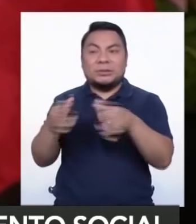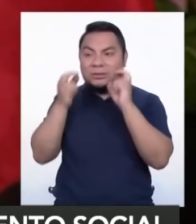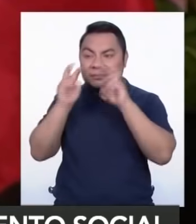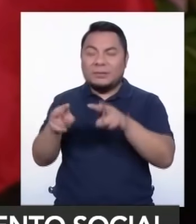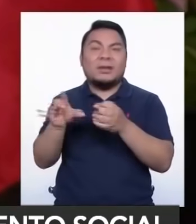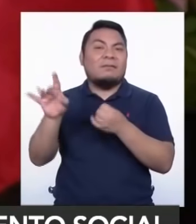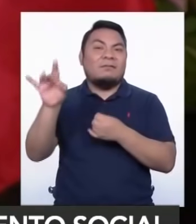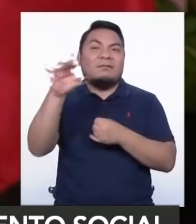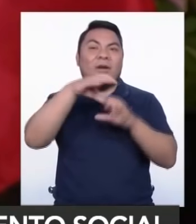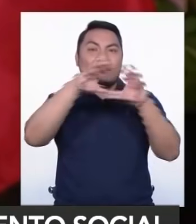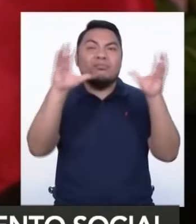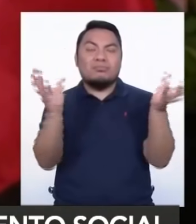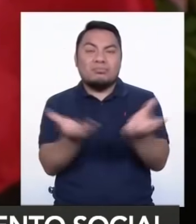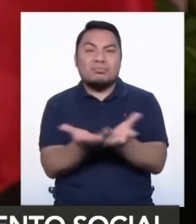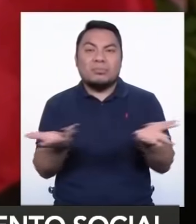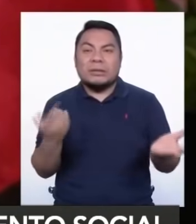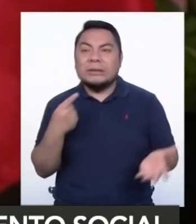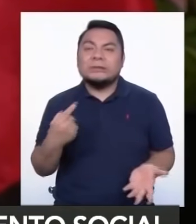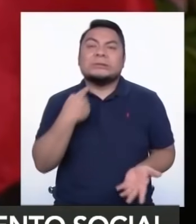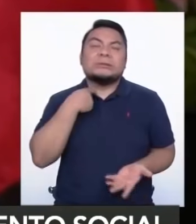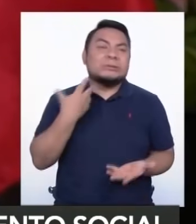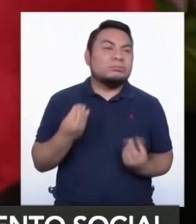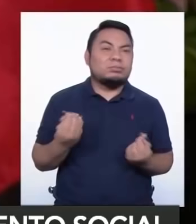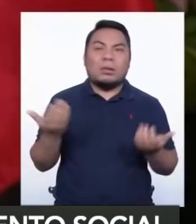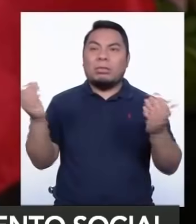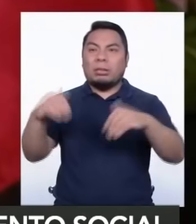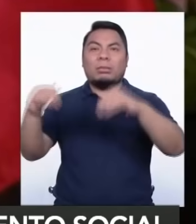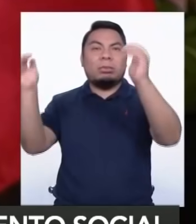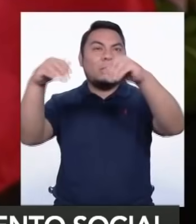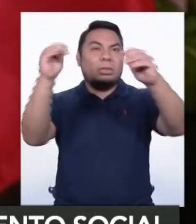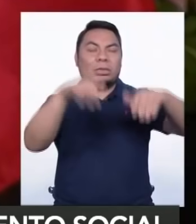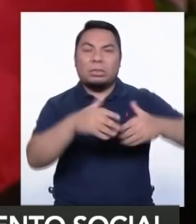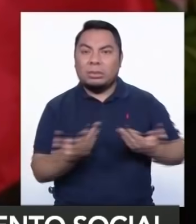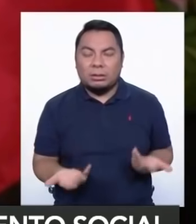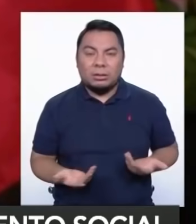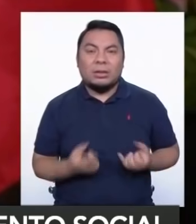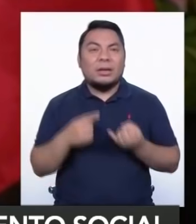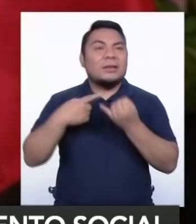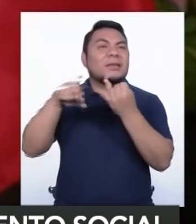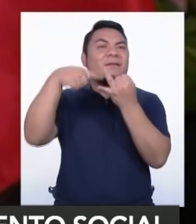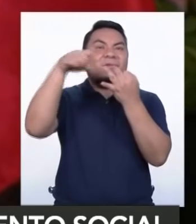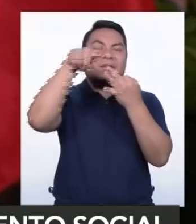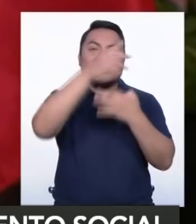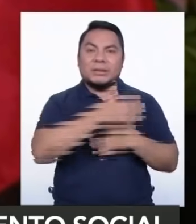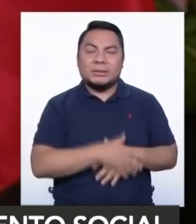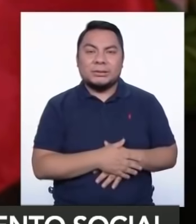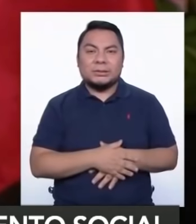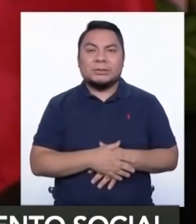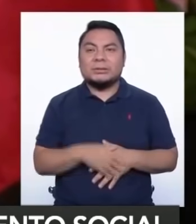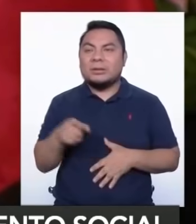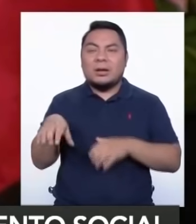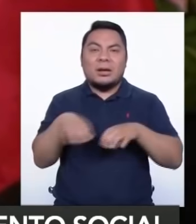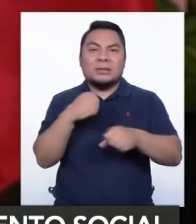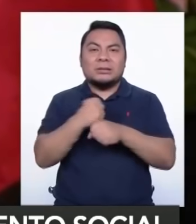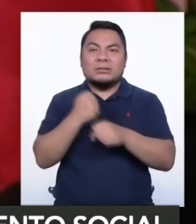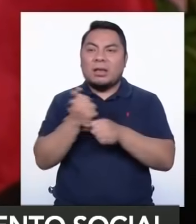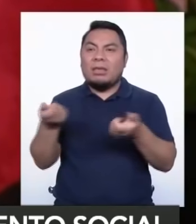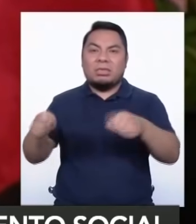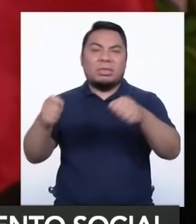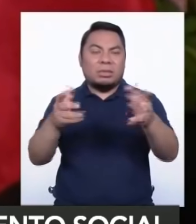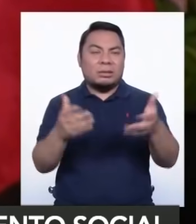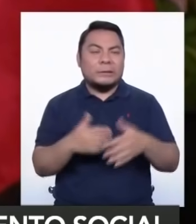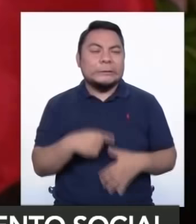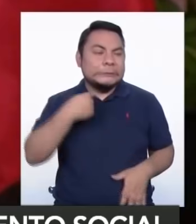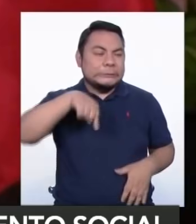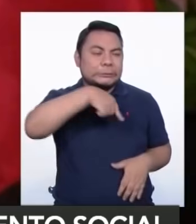en diversas partes del mundo, es el nivel de afectación en la mano de obra de diferentes tipos de actividades. Entonces,